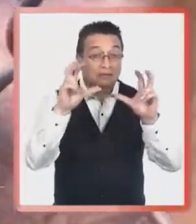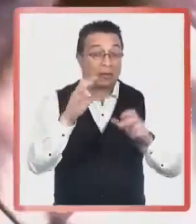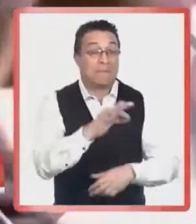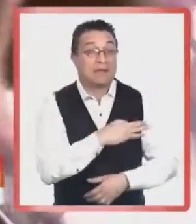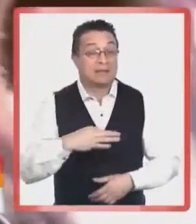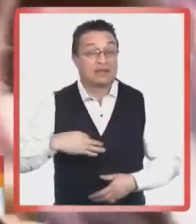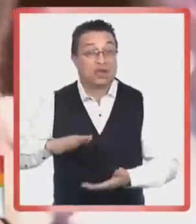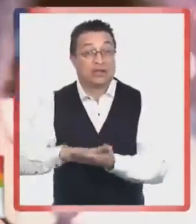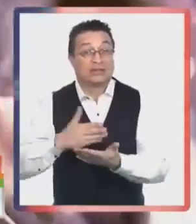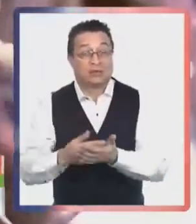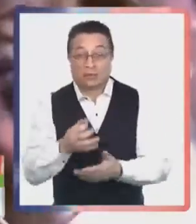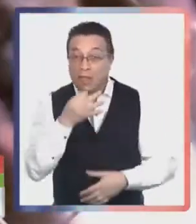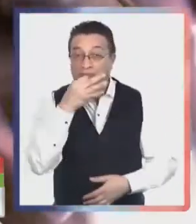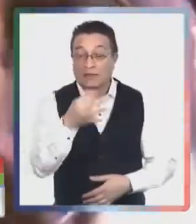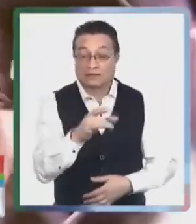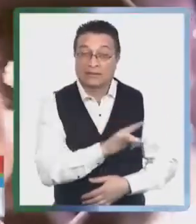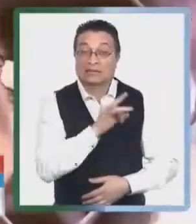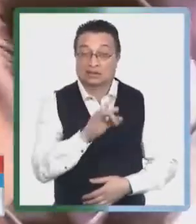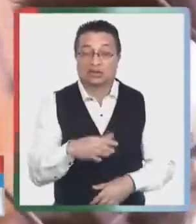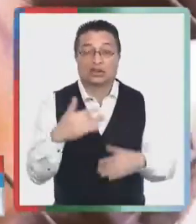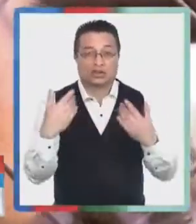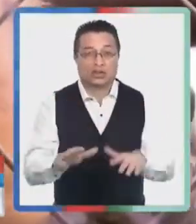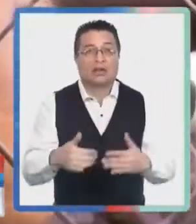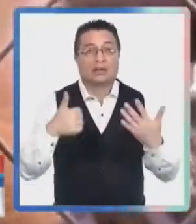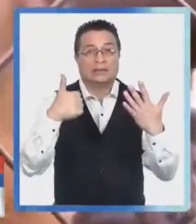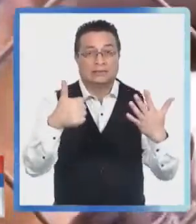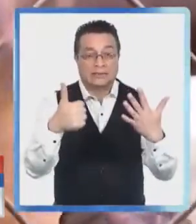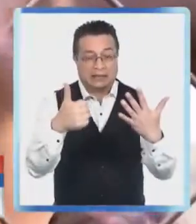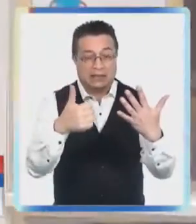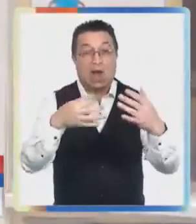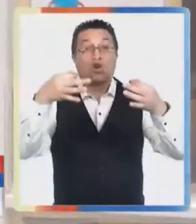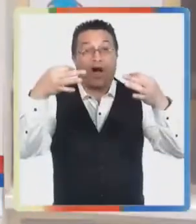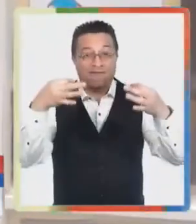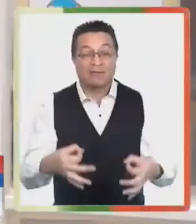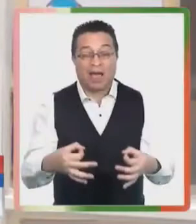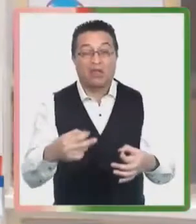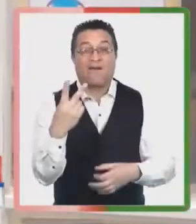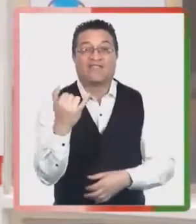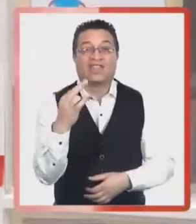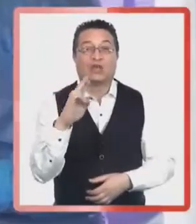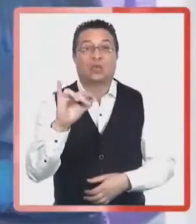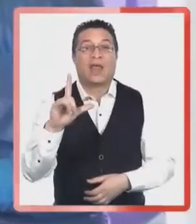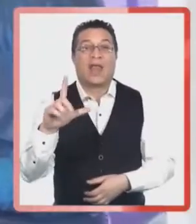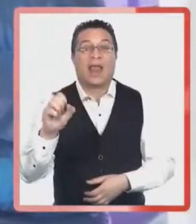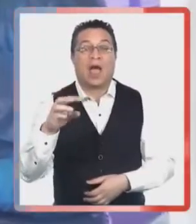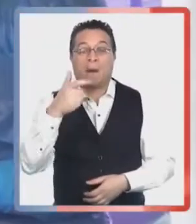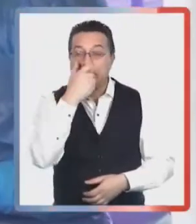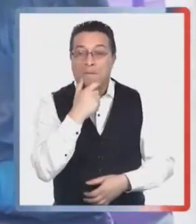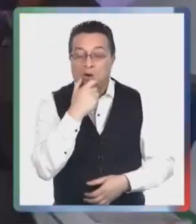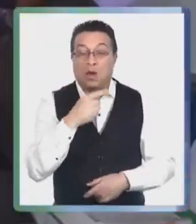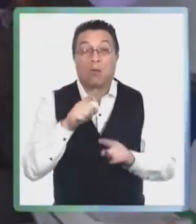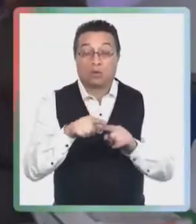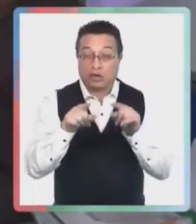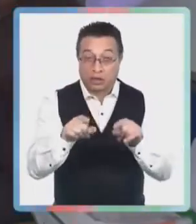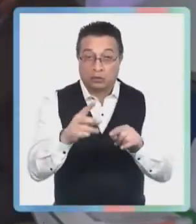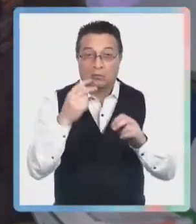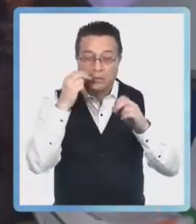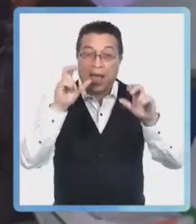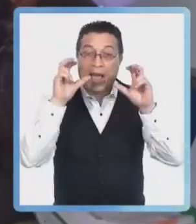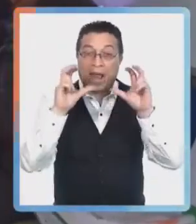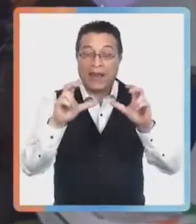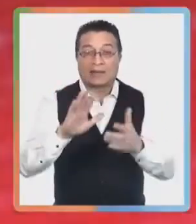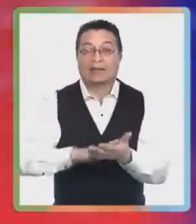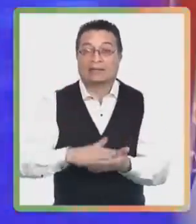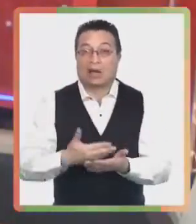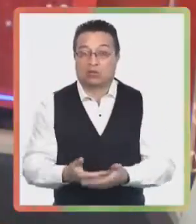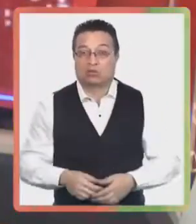Salud anunció que en Chile ya hay 6 casos confirmados de viruela del mono, por lo tanto declaró alerta